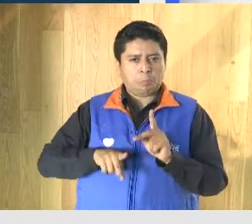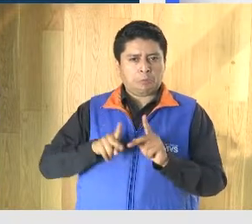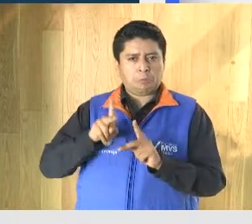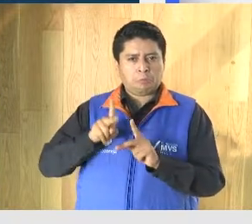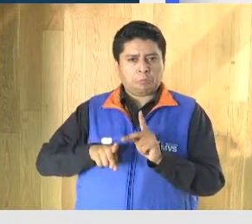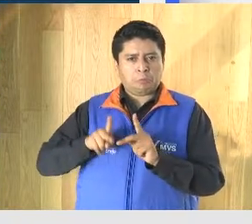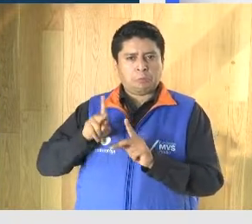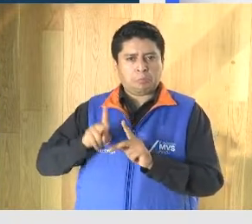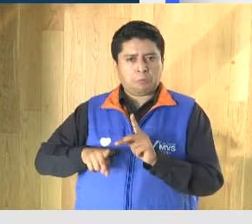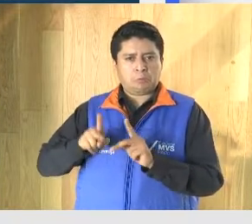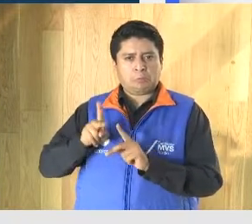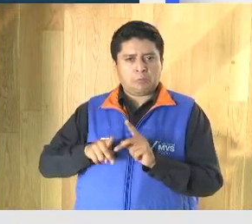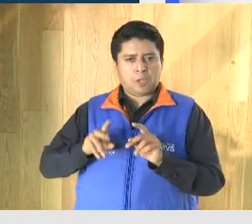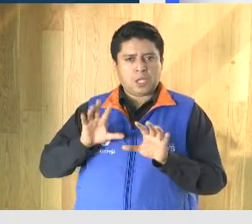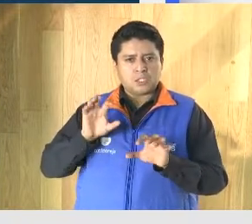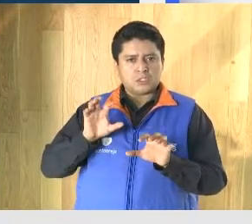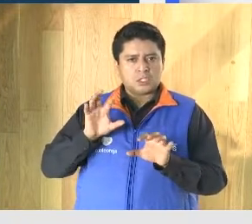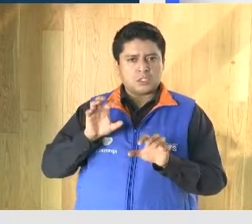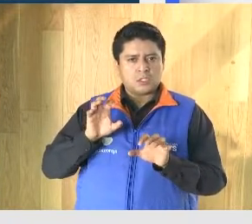más